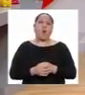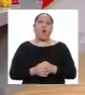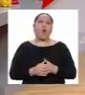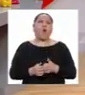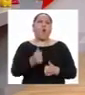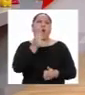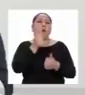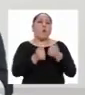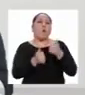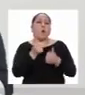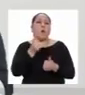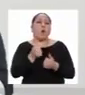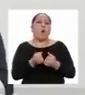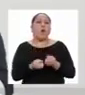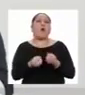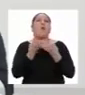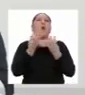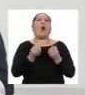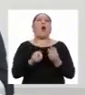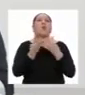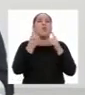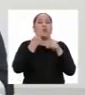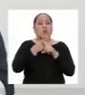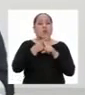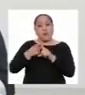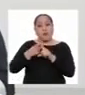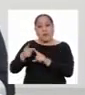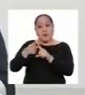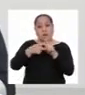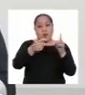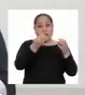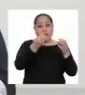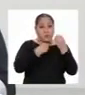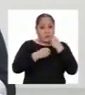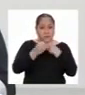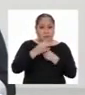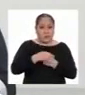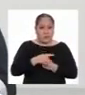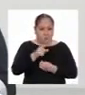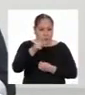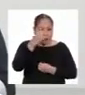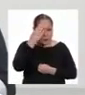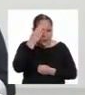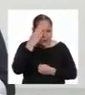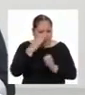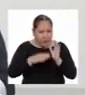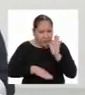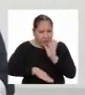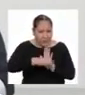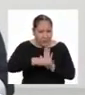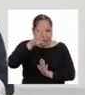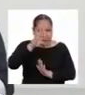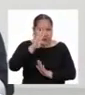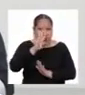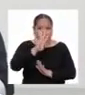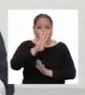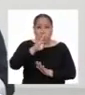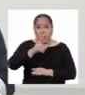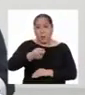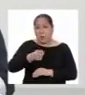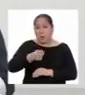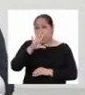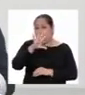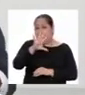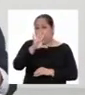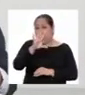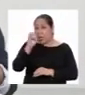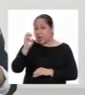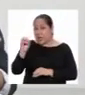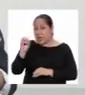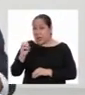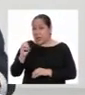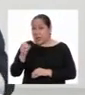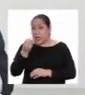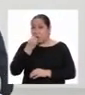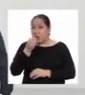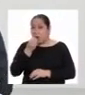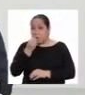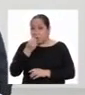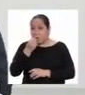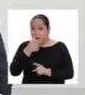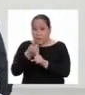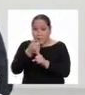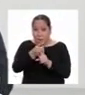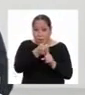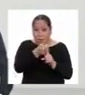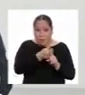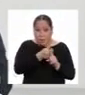nuestra gastronomía? ¿Sabían que tenemos más de 4.500 platos típicos? Por eso se nos